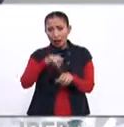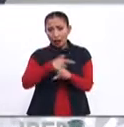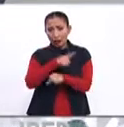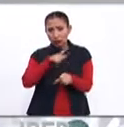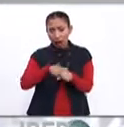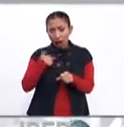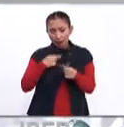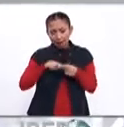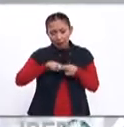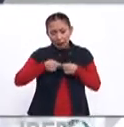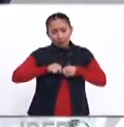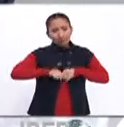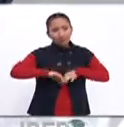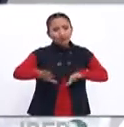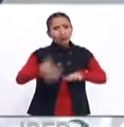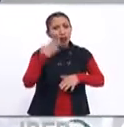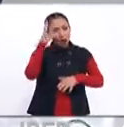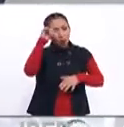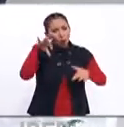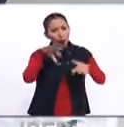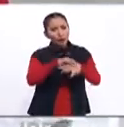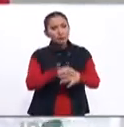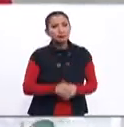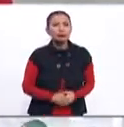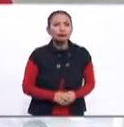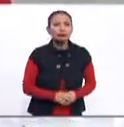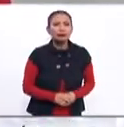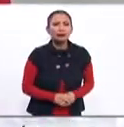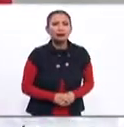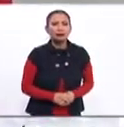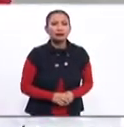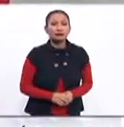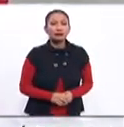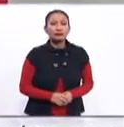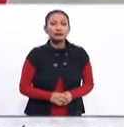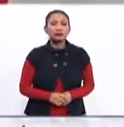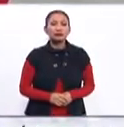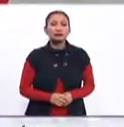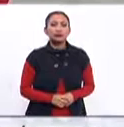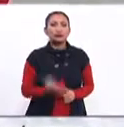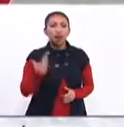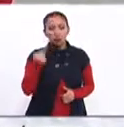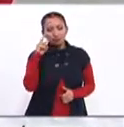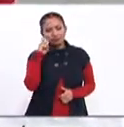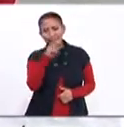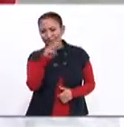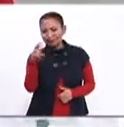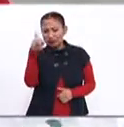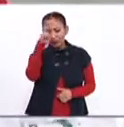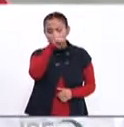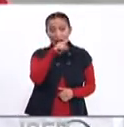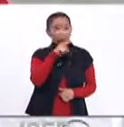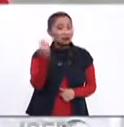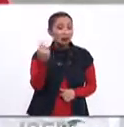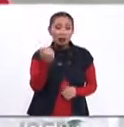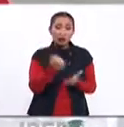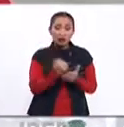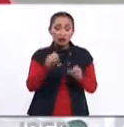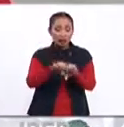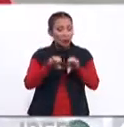Nacional detonan el potencial del acuerdo que los reúne. Ante la complejidad, solo el trabajo en